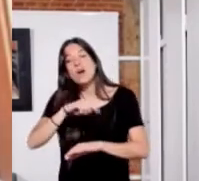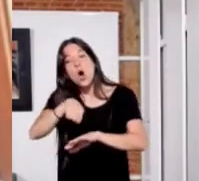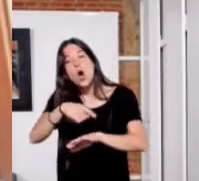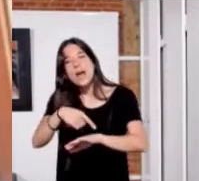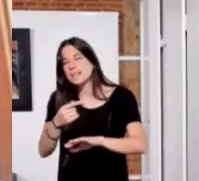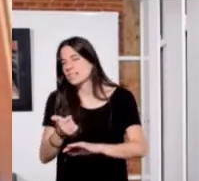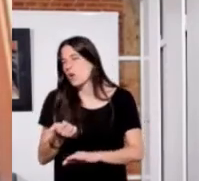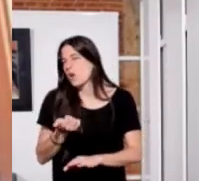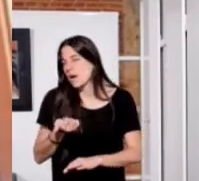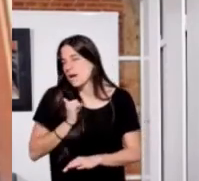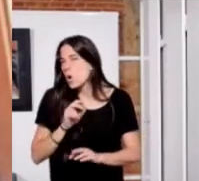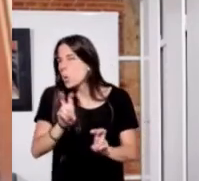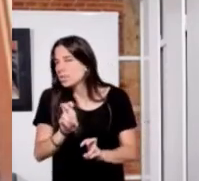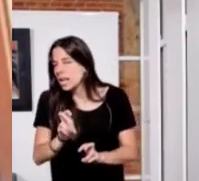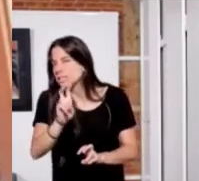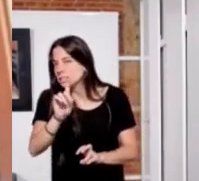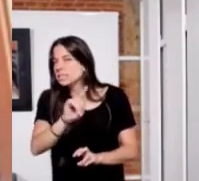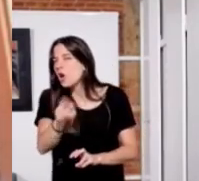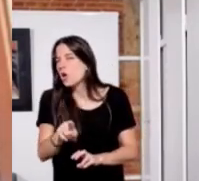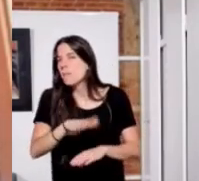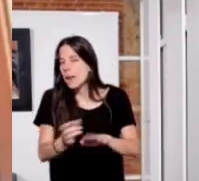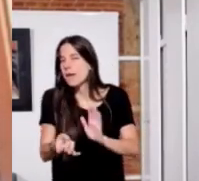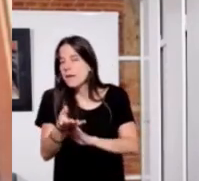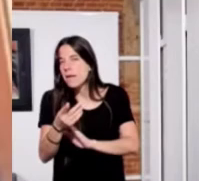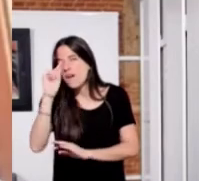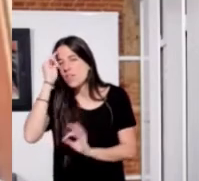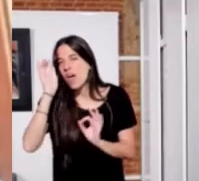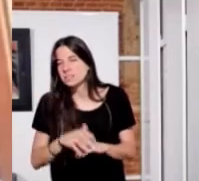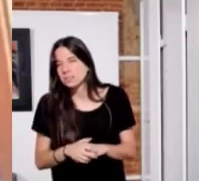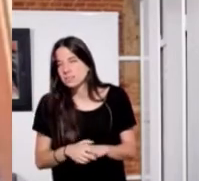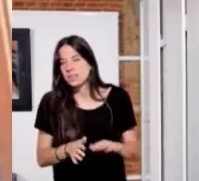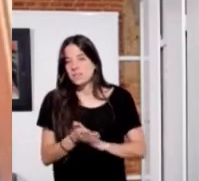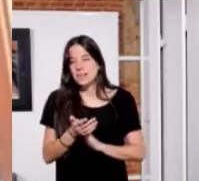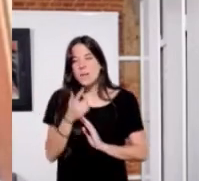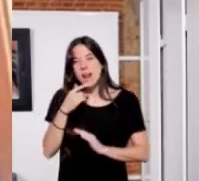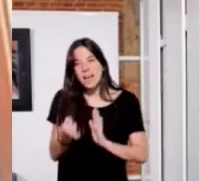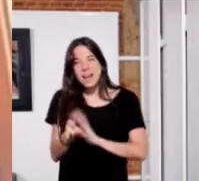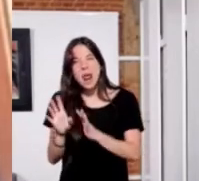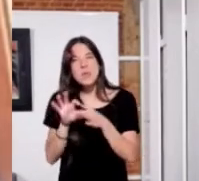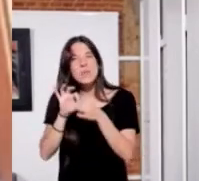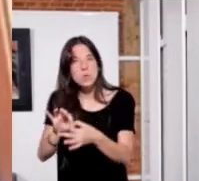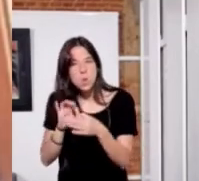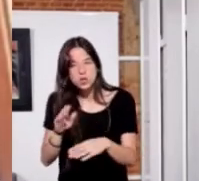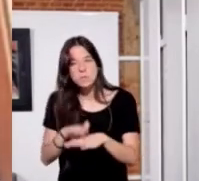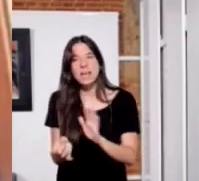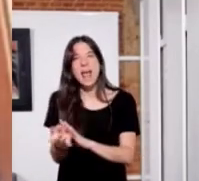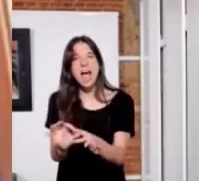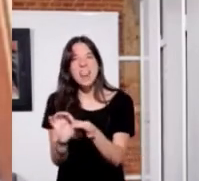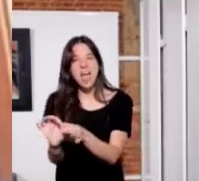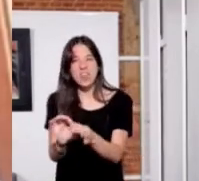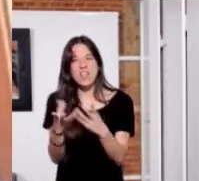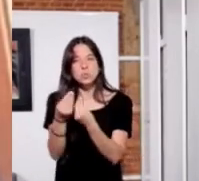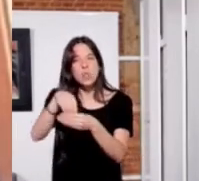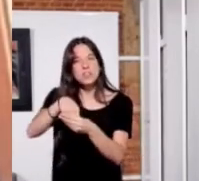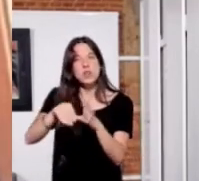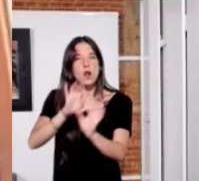forja, en la generación de capabilities, en la generación de vínculos, de alianzas con la organización,